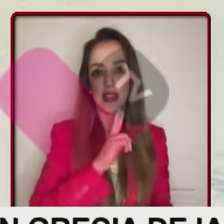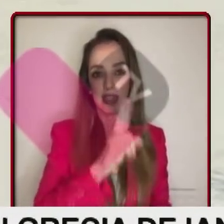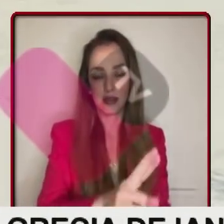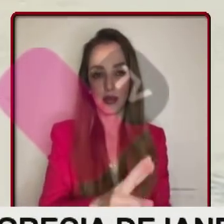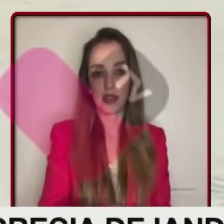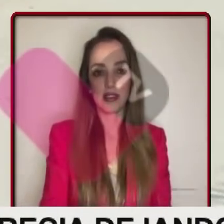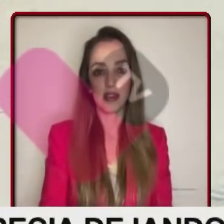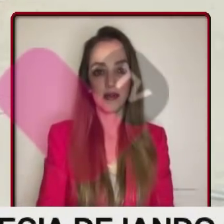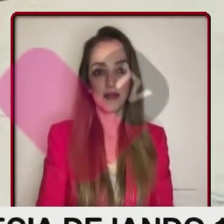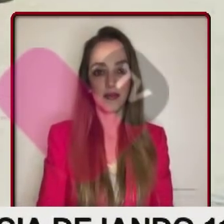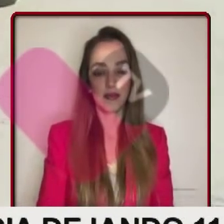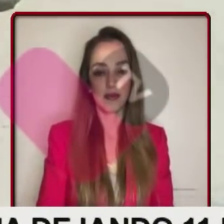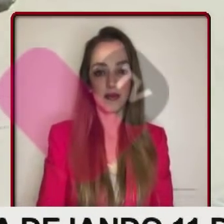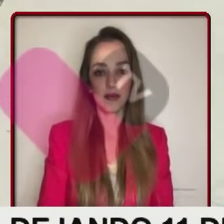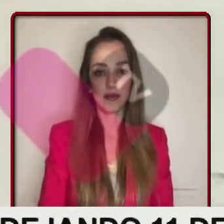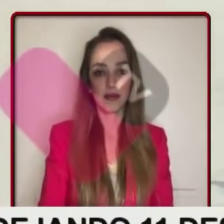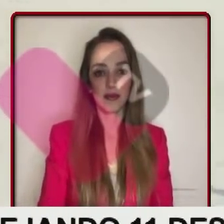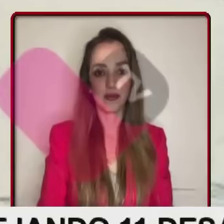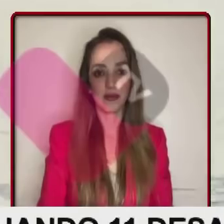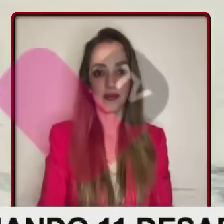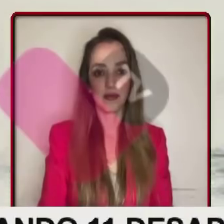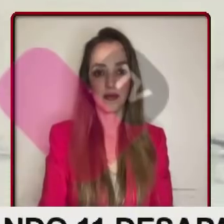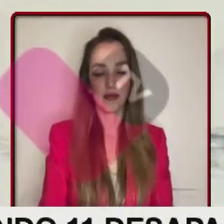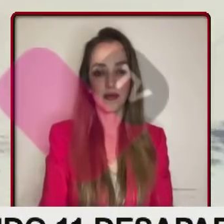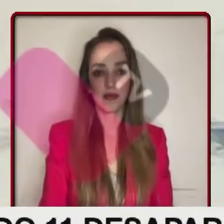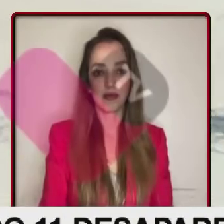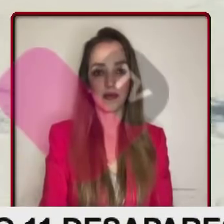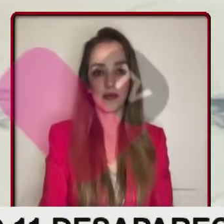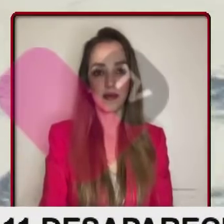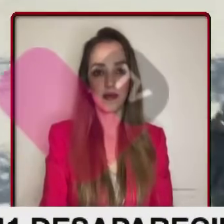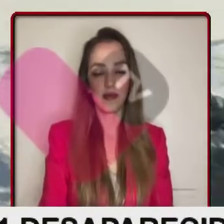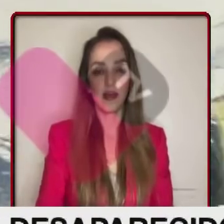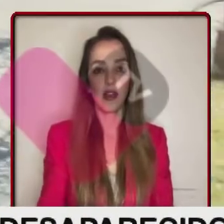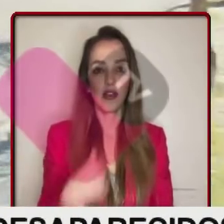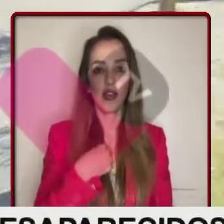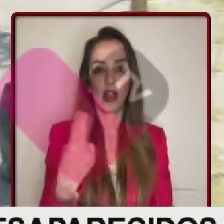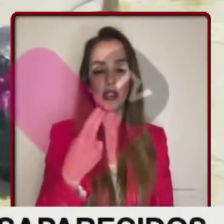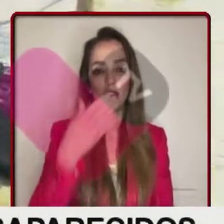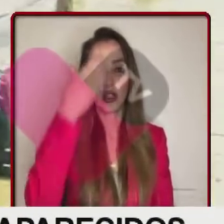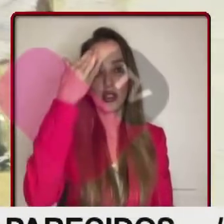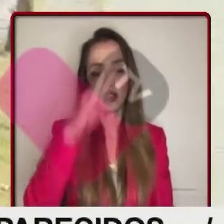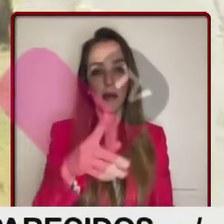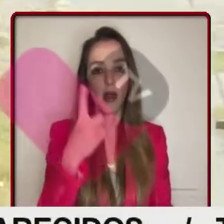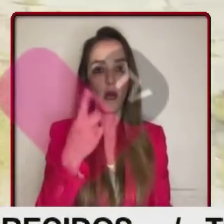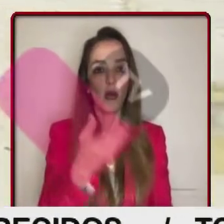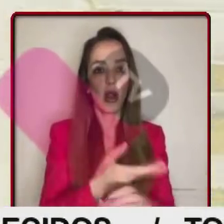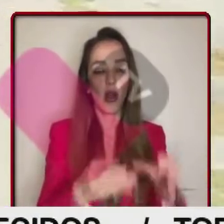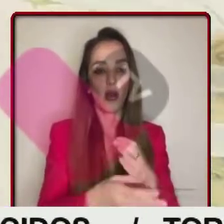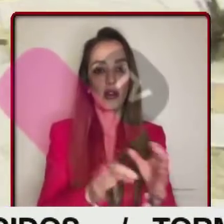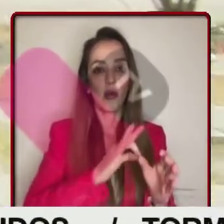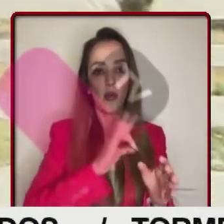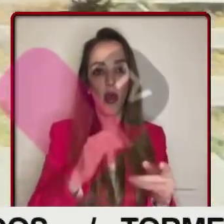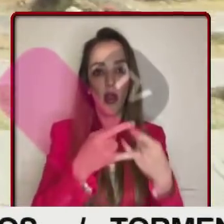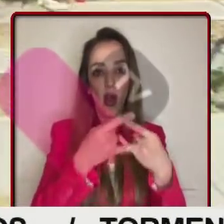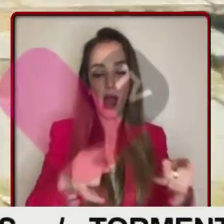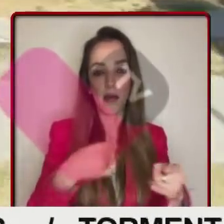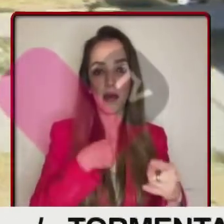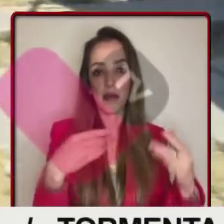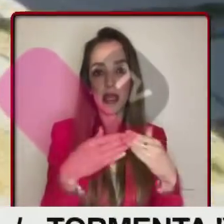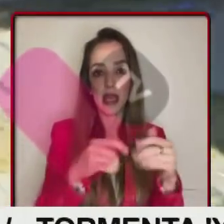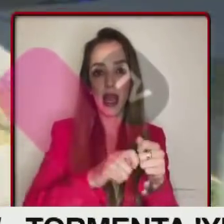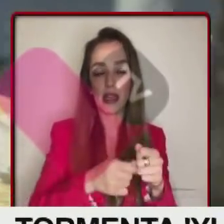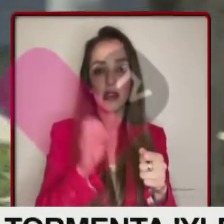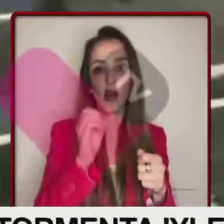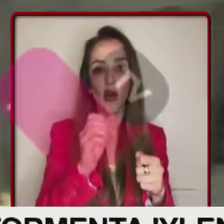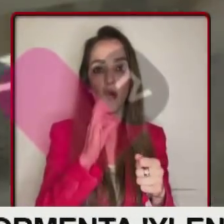pues bien, porque yo necesito de saber, o sea, nada más es lo único que quiero saber, si puedo abrir mi casa o cuándo lo puedo hacer, ¿verdad?